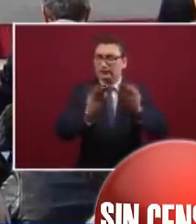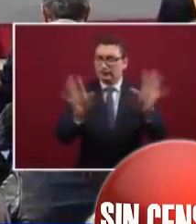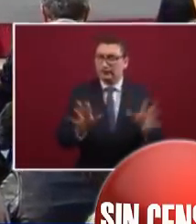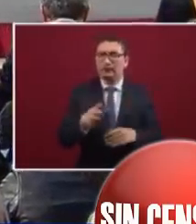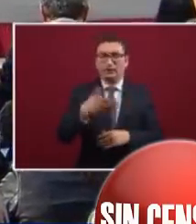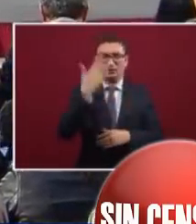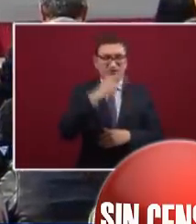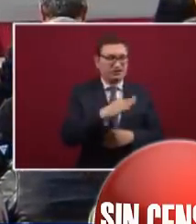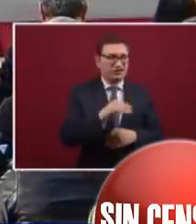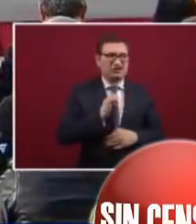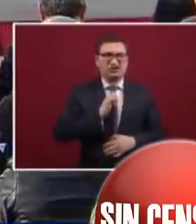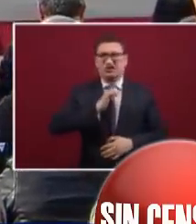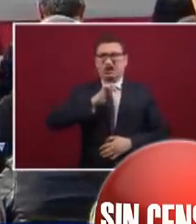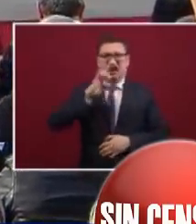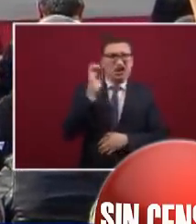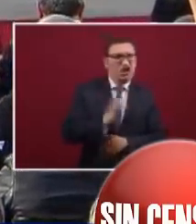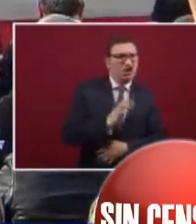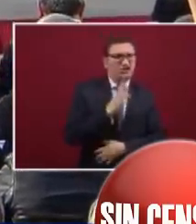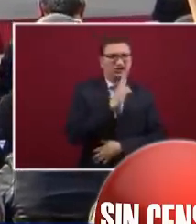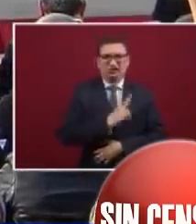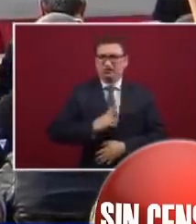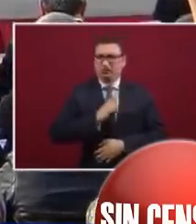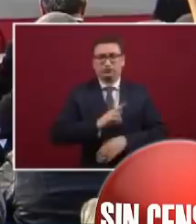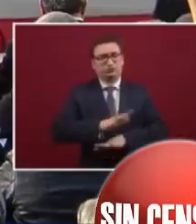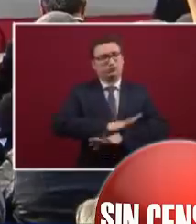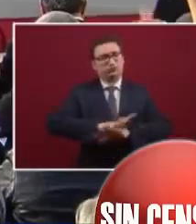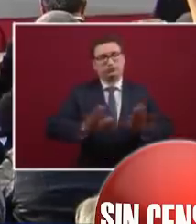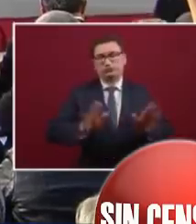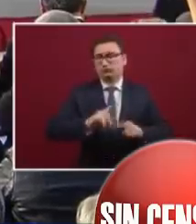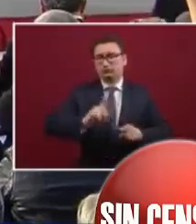sin odio, sin rencores,